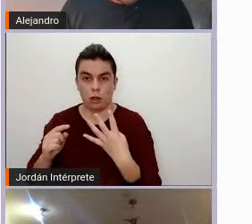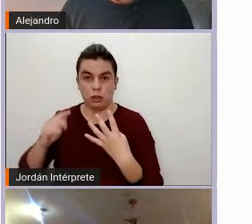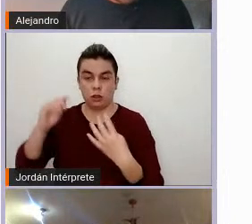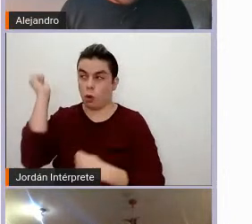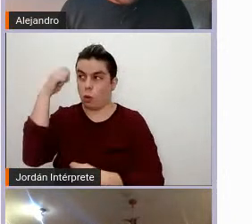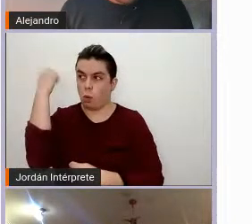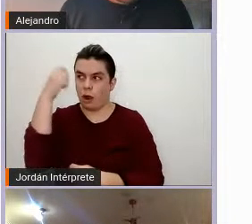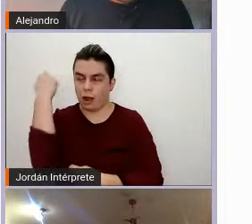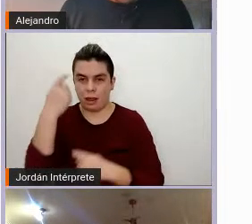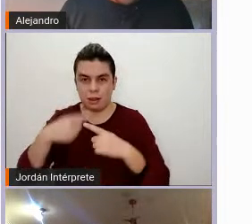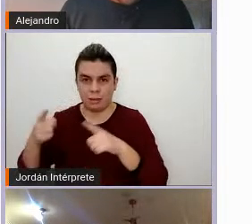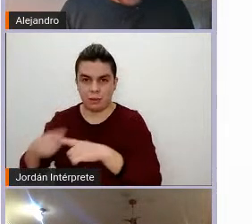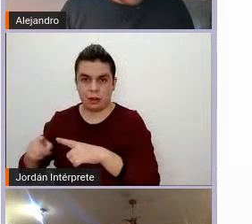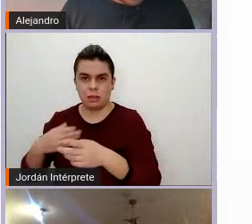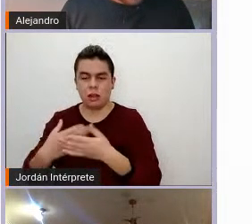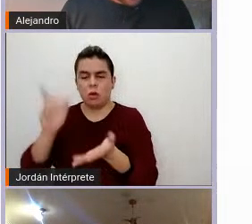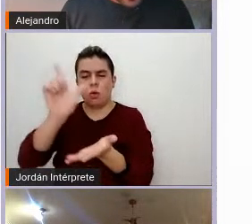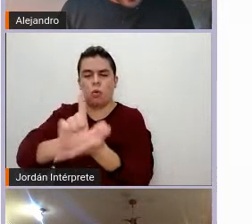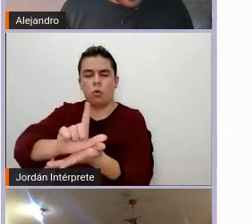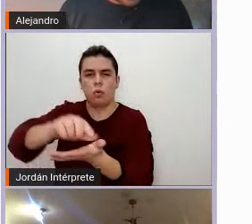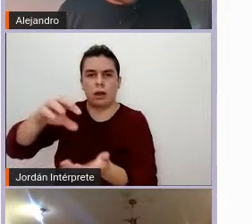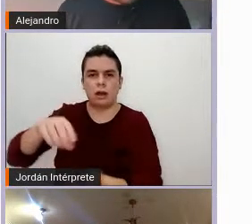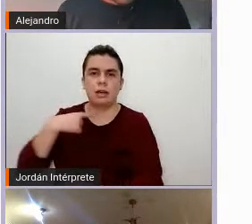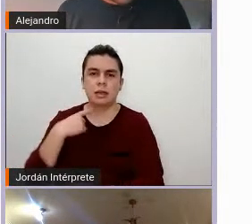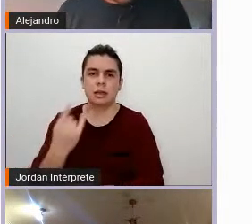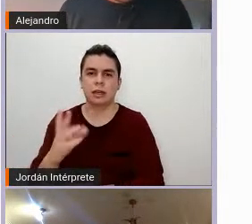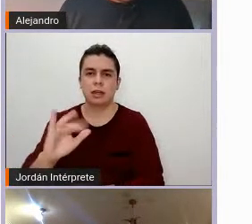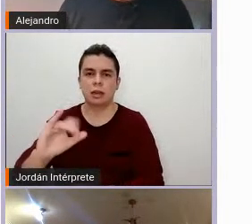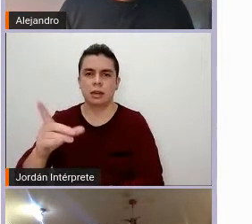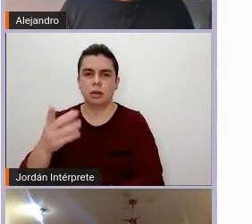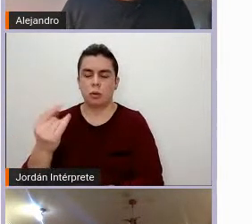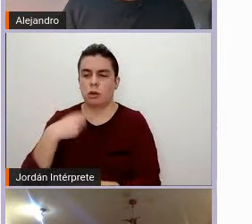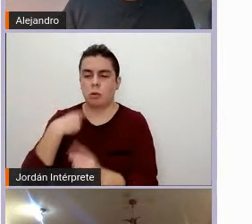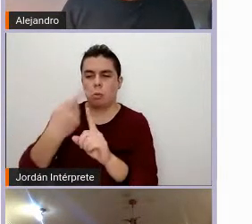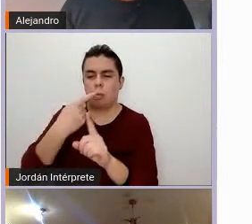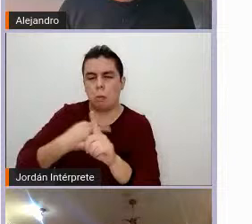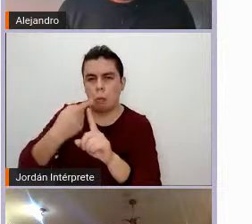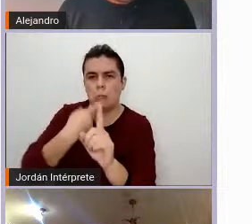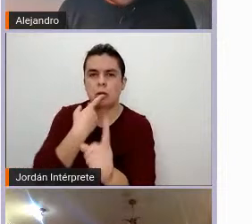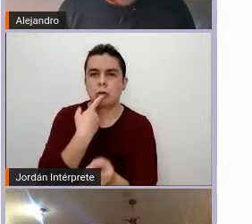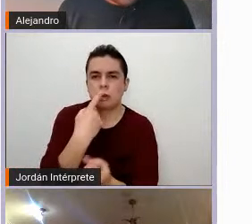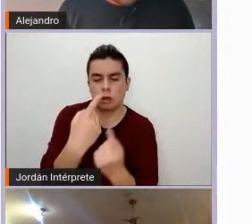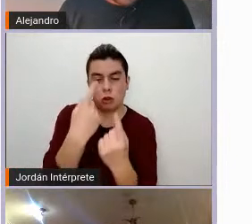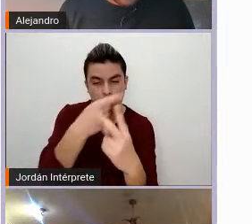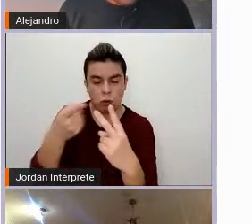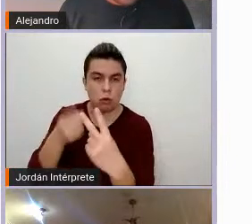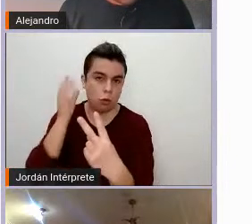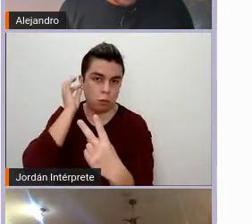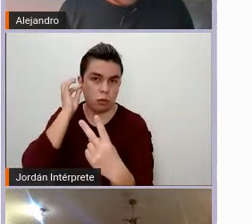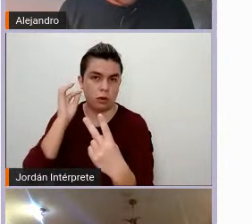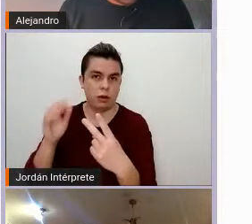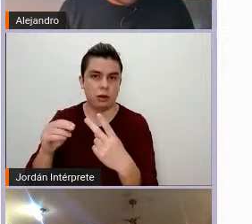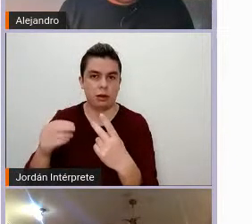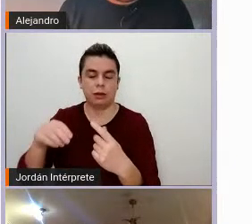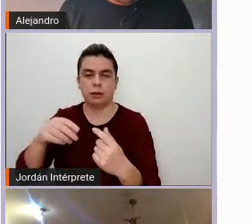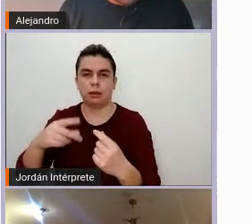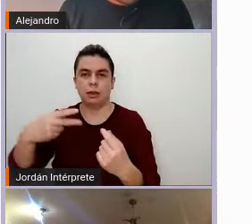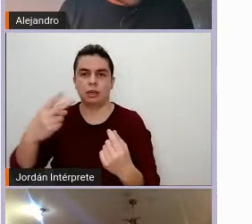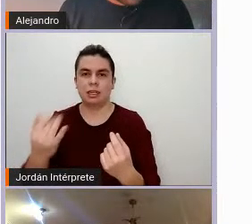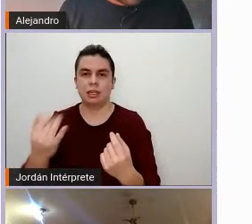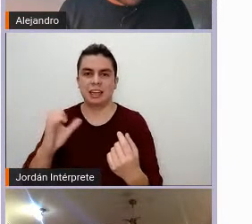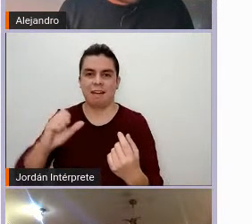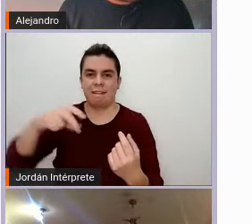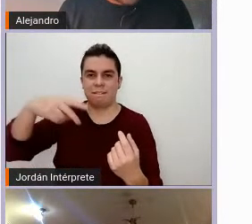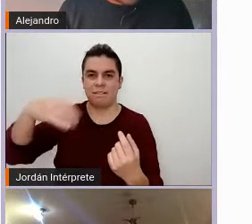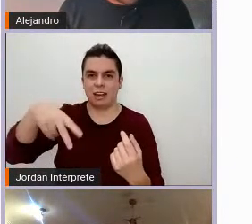con la Cile Yévenes, tejedoras y cantoras campesinas, aprendí a saber que en las fiestas de Chile se cantan estos